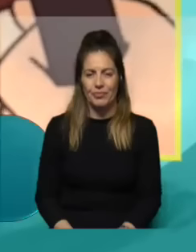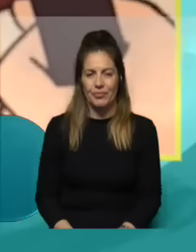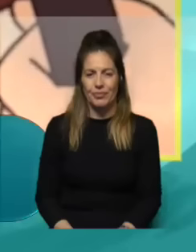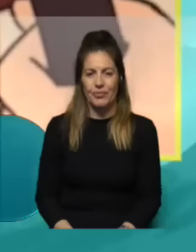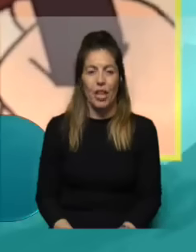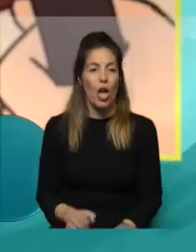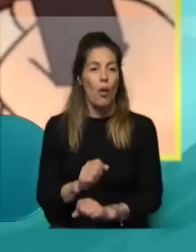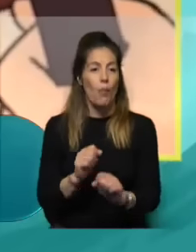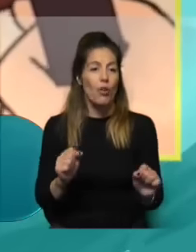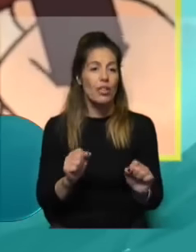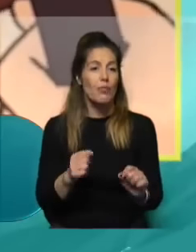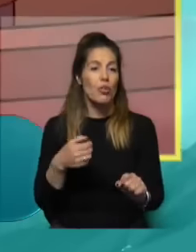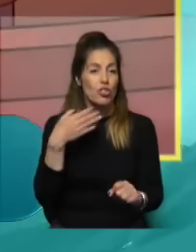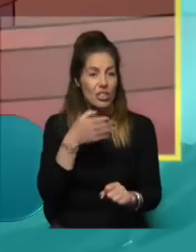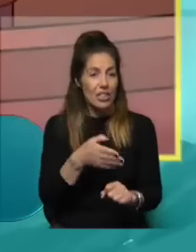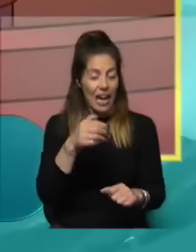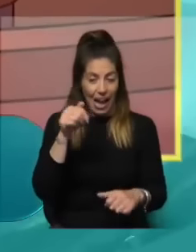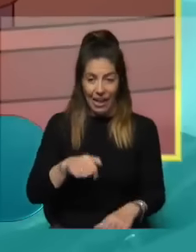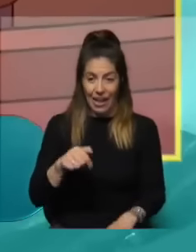Hemos podido acudir a un par que fueron acá.